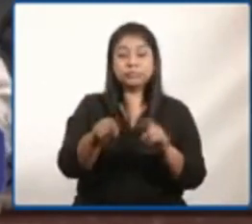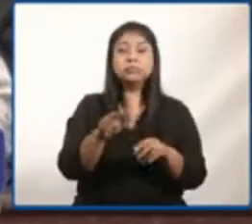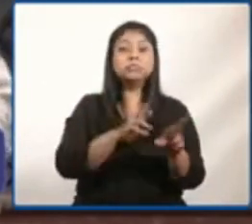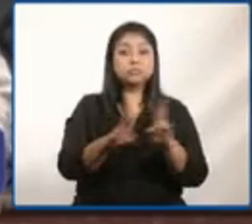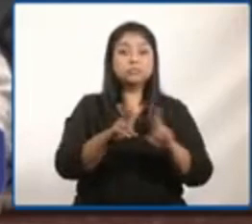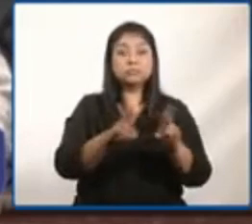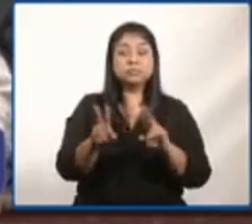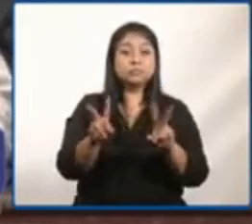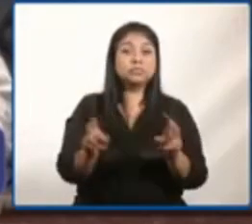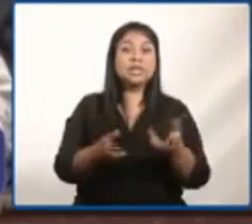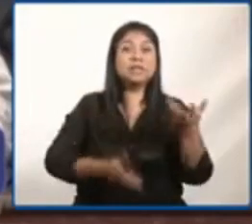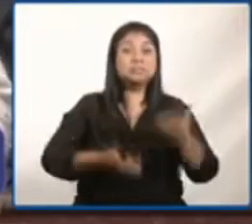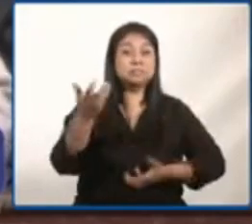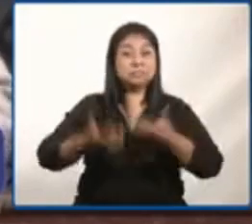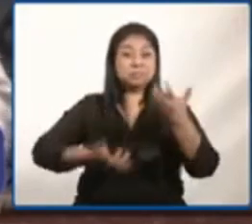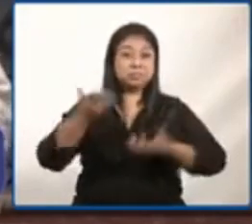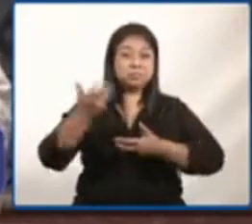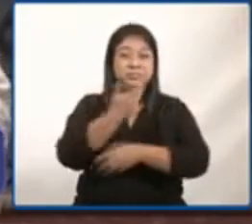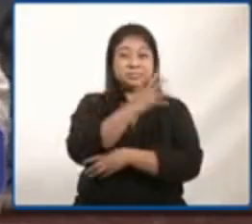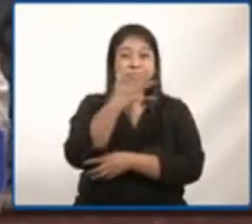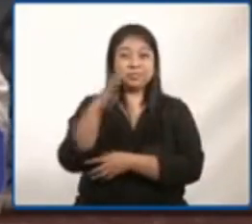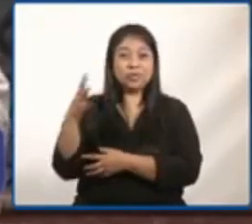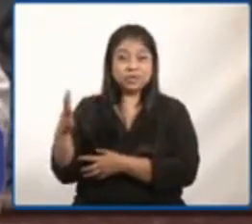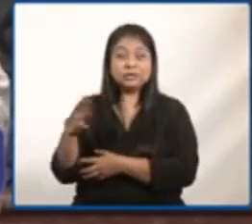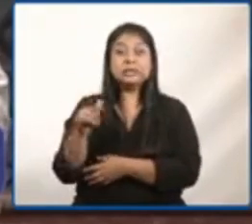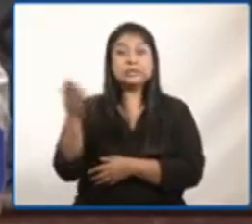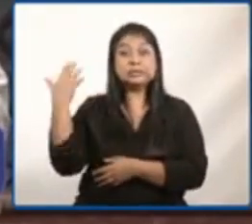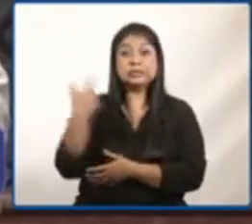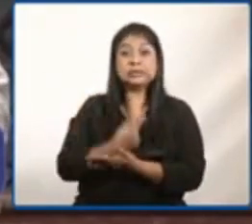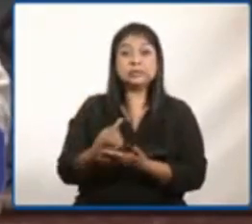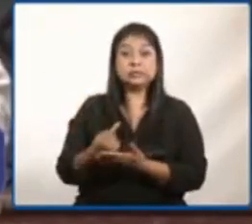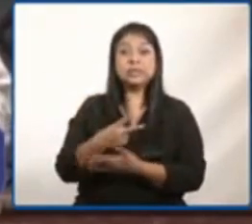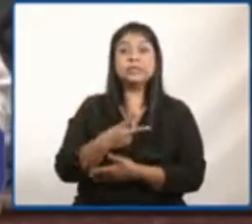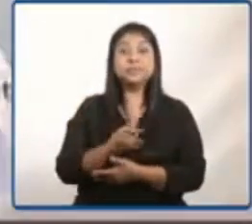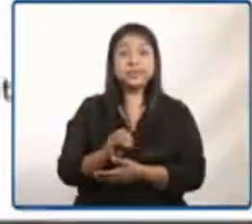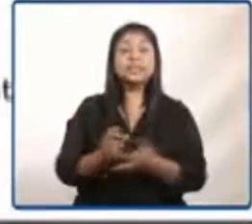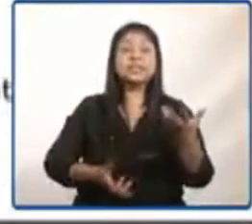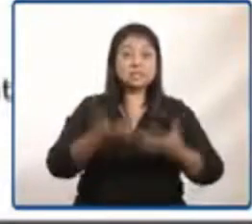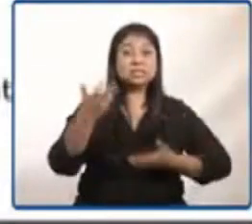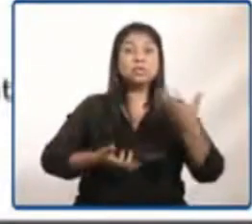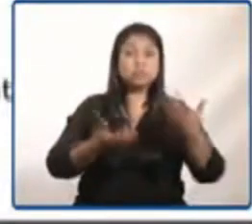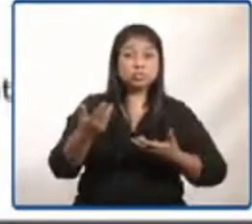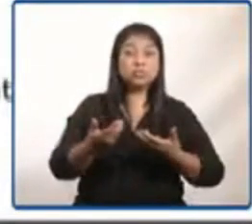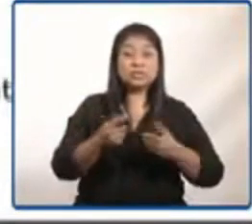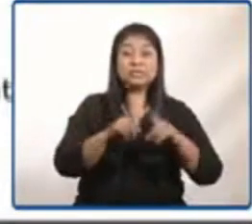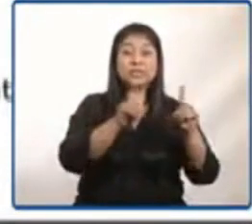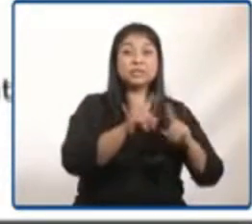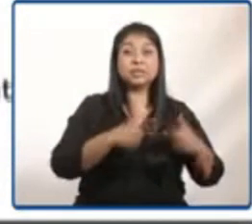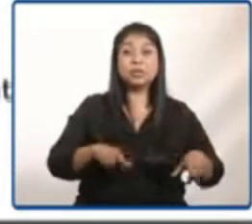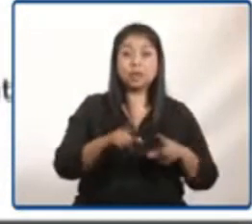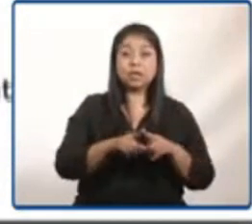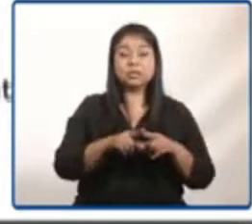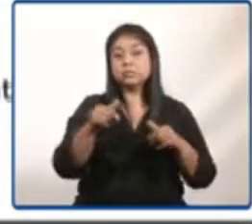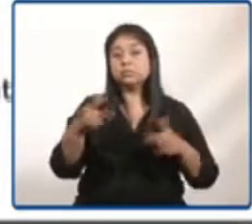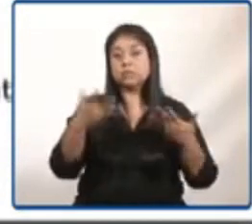con los incendios forestales. Solo durante este fin de semana fueron alrededor de 20 incendios forestales que también hemos estado y